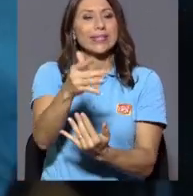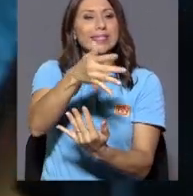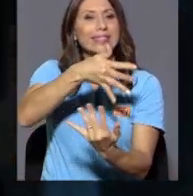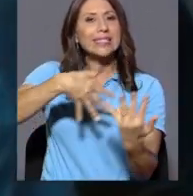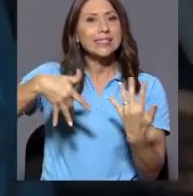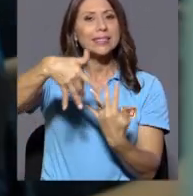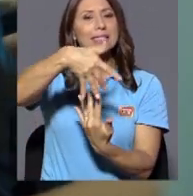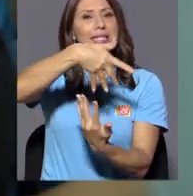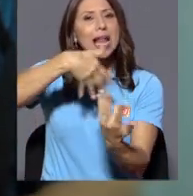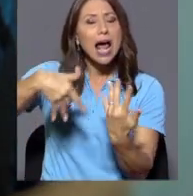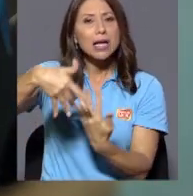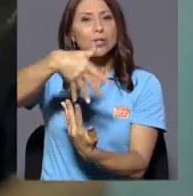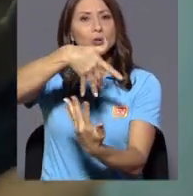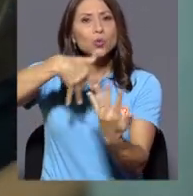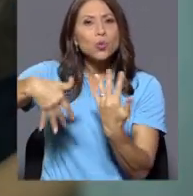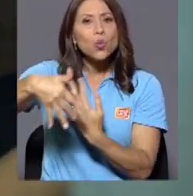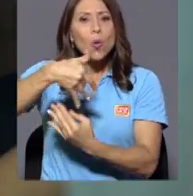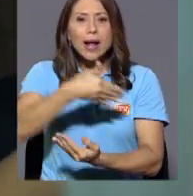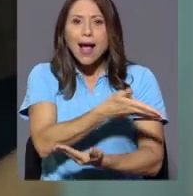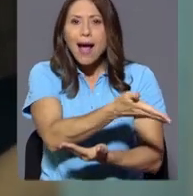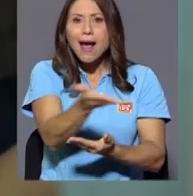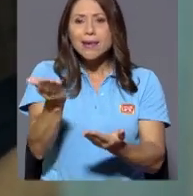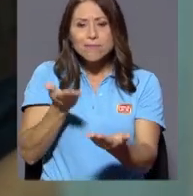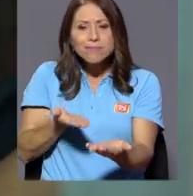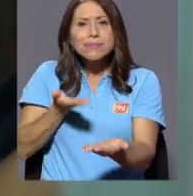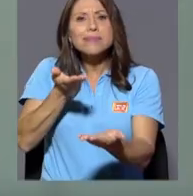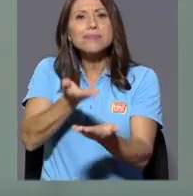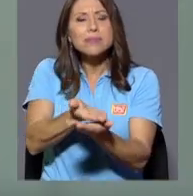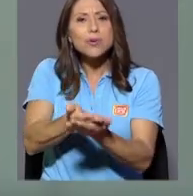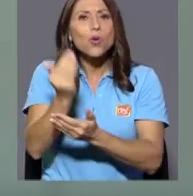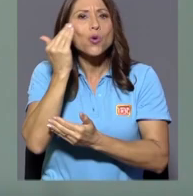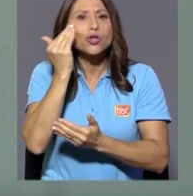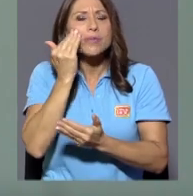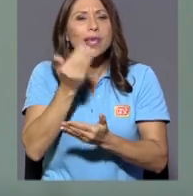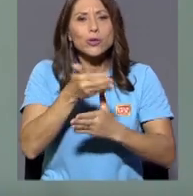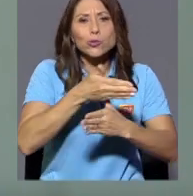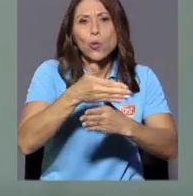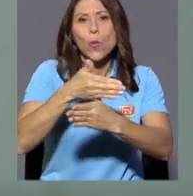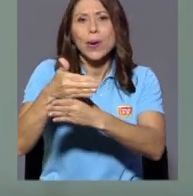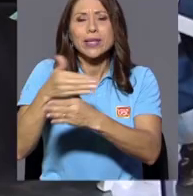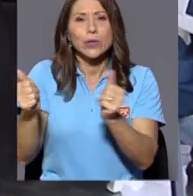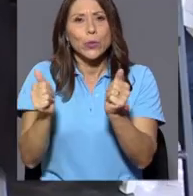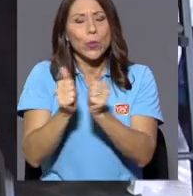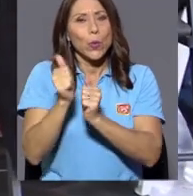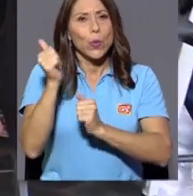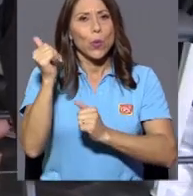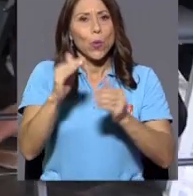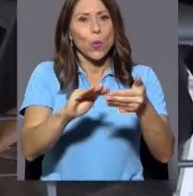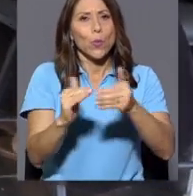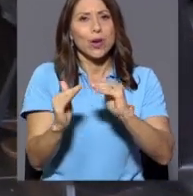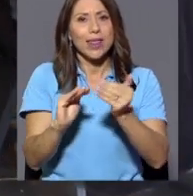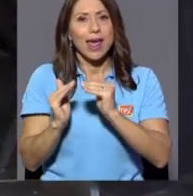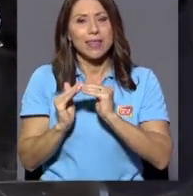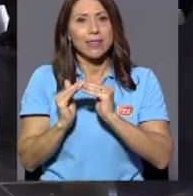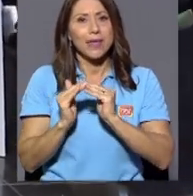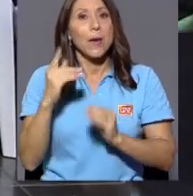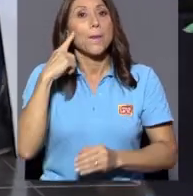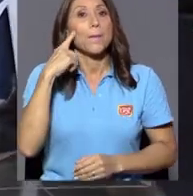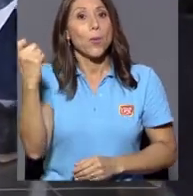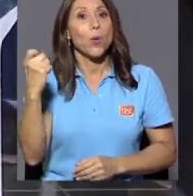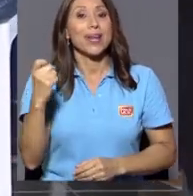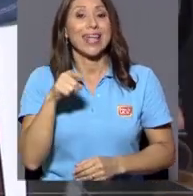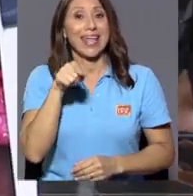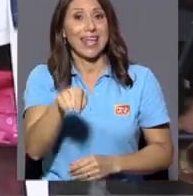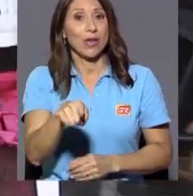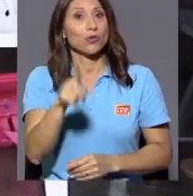y van a ir poniendo en juego sus conocimientos compartiendo con la comunidad porque decimos al fin y al cabo una de las